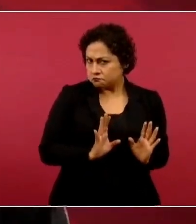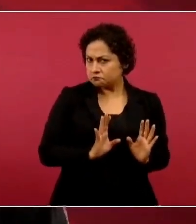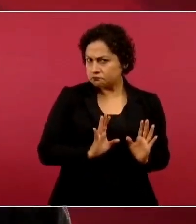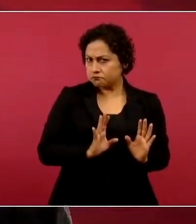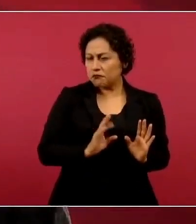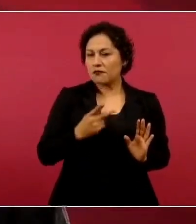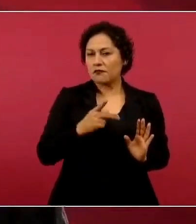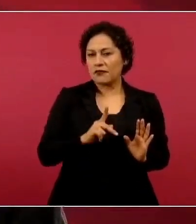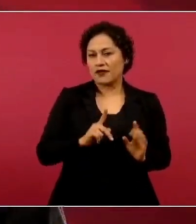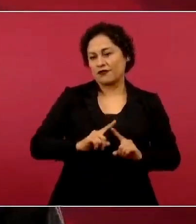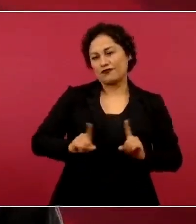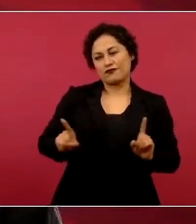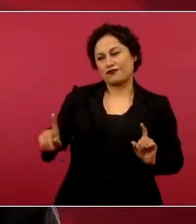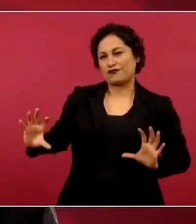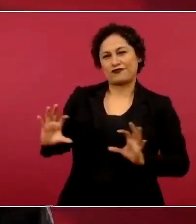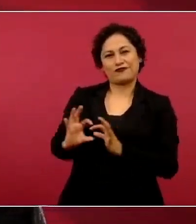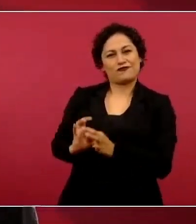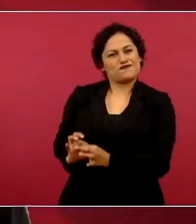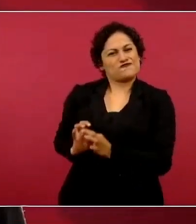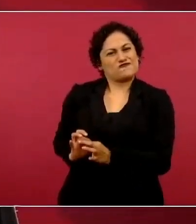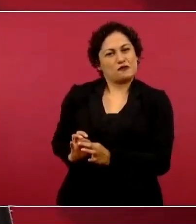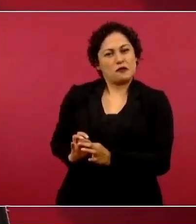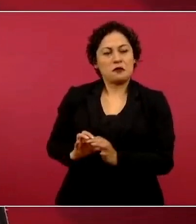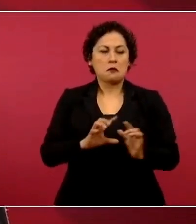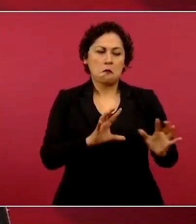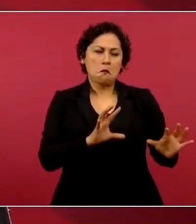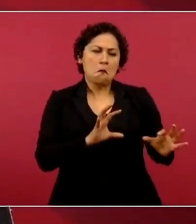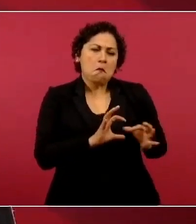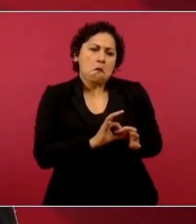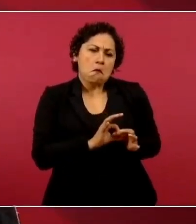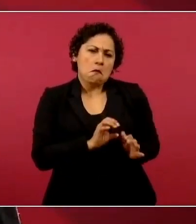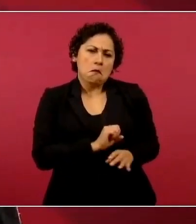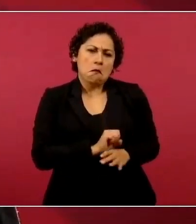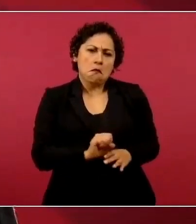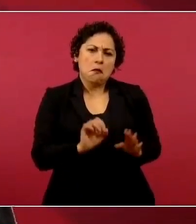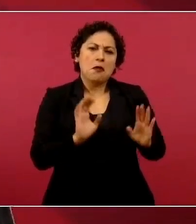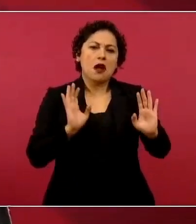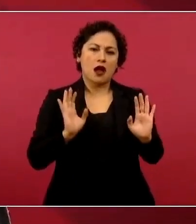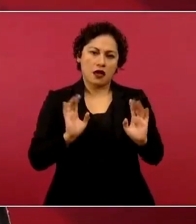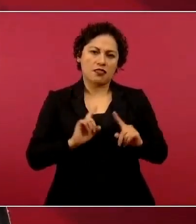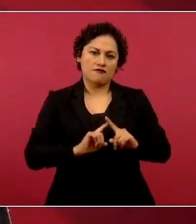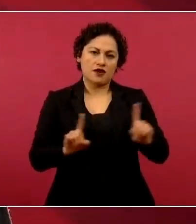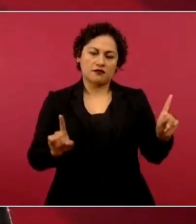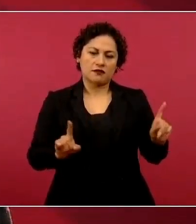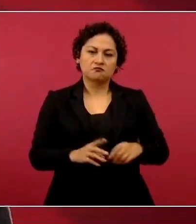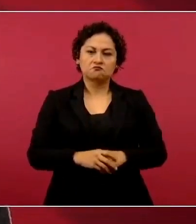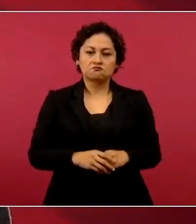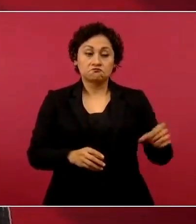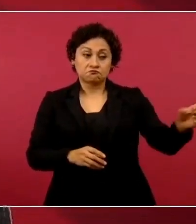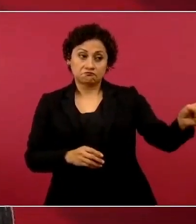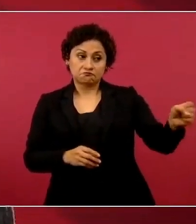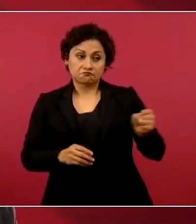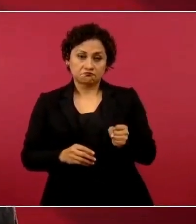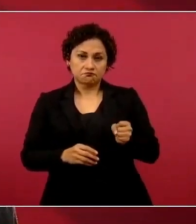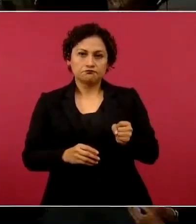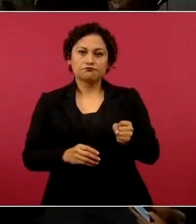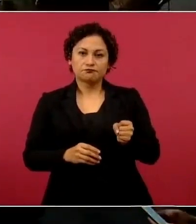pero no igual que las relaciones que tenía con el general Mújica. El general